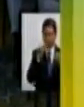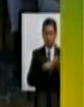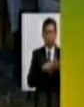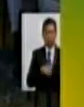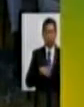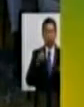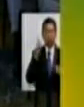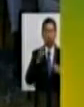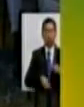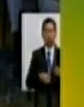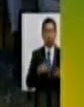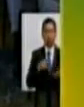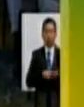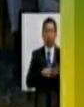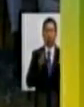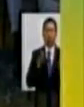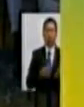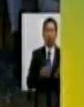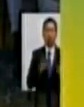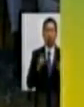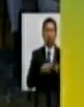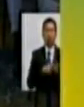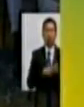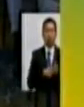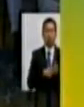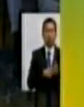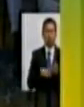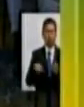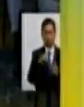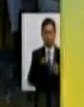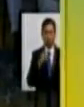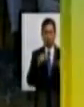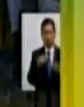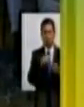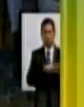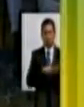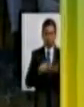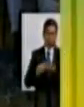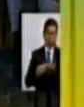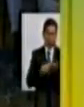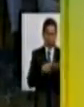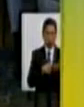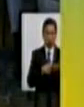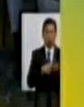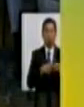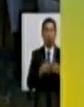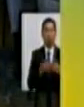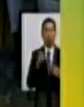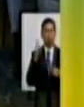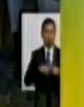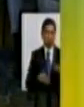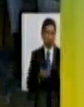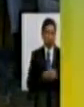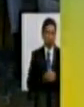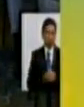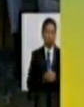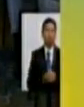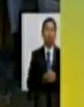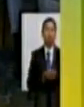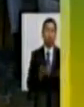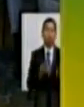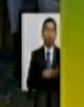instrumento que permite ayudar a solucionar controversias históricas entre estados. Dialogar, negociar y